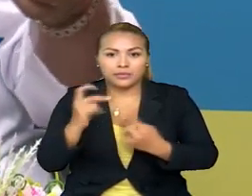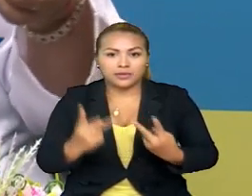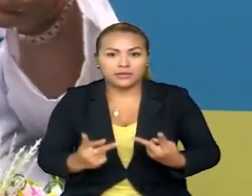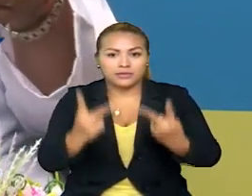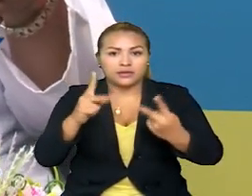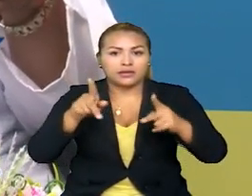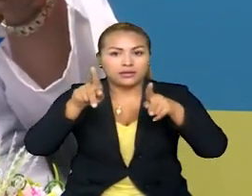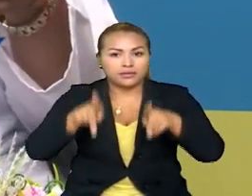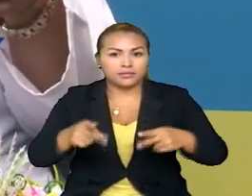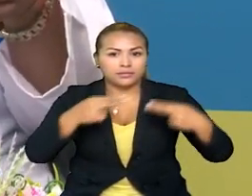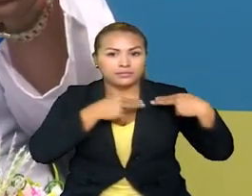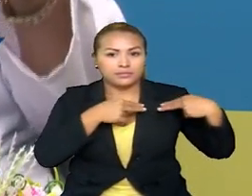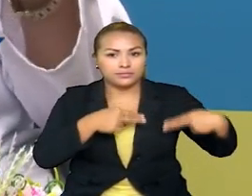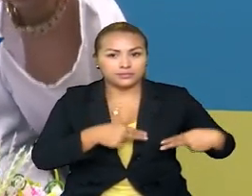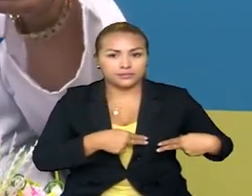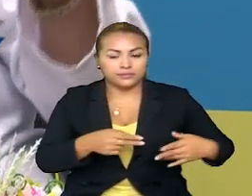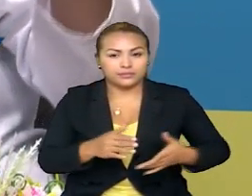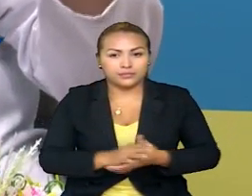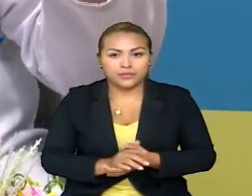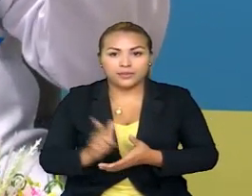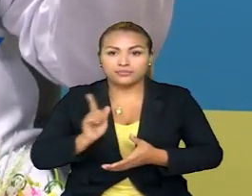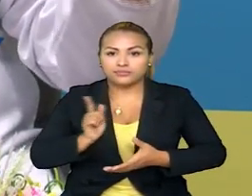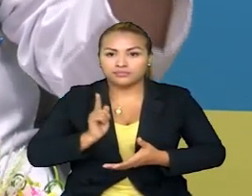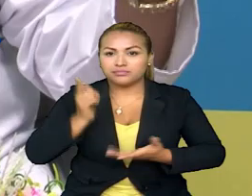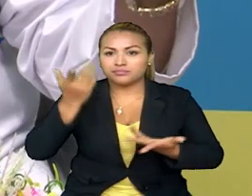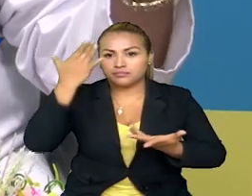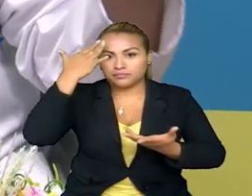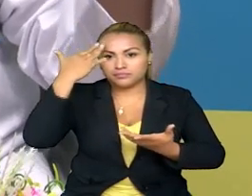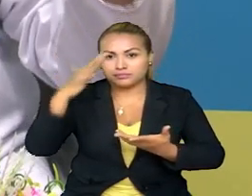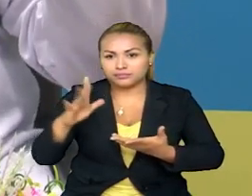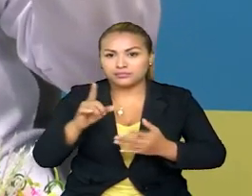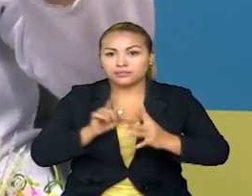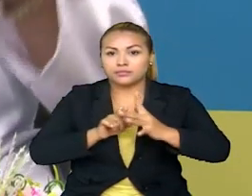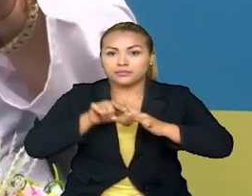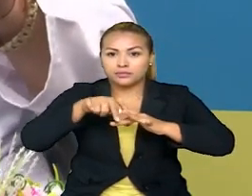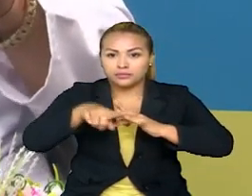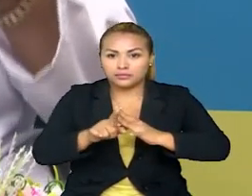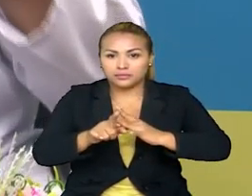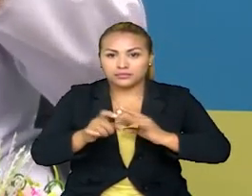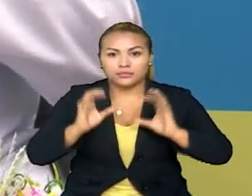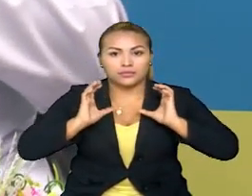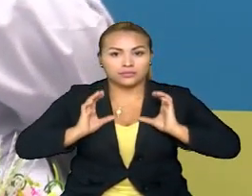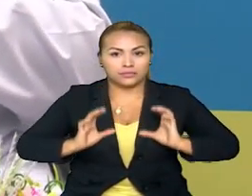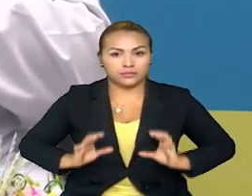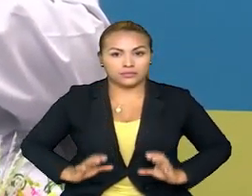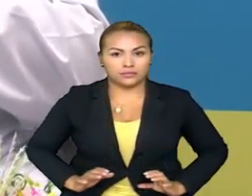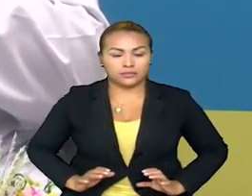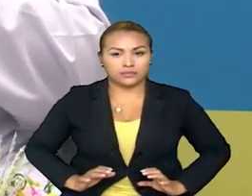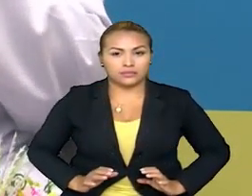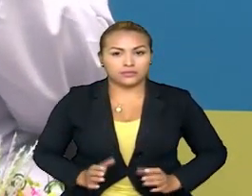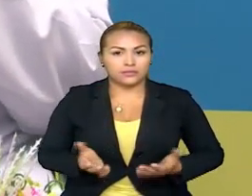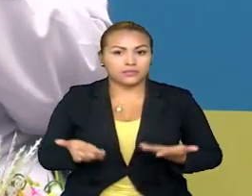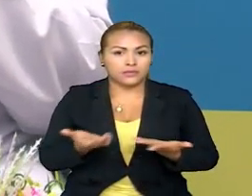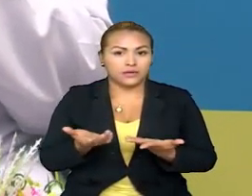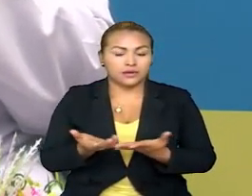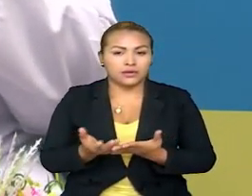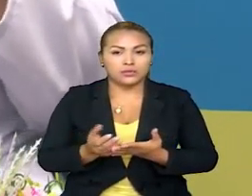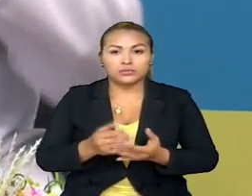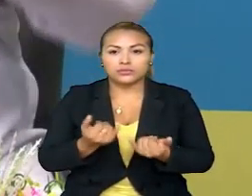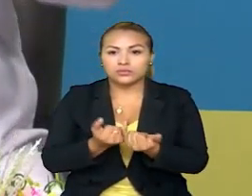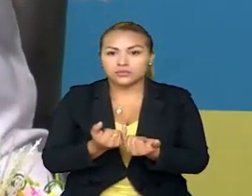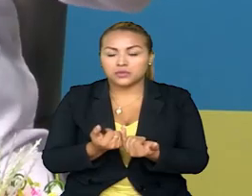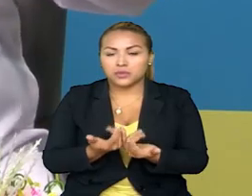ser humano como tal este tomamos en cuenta desde lo psicológico lo físico lo orgánico del cuerpo como